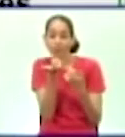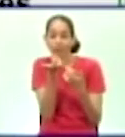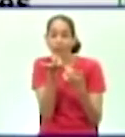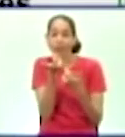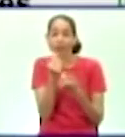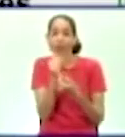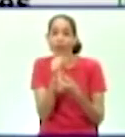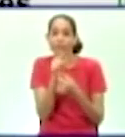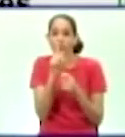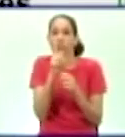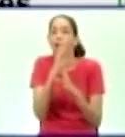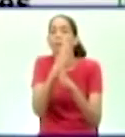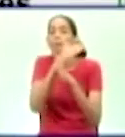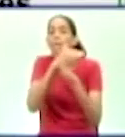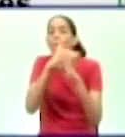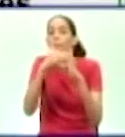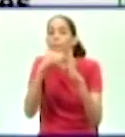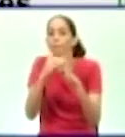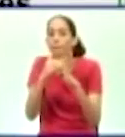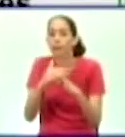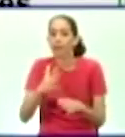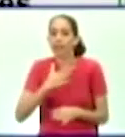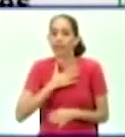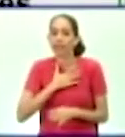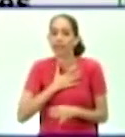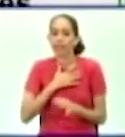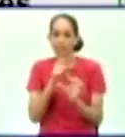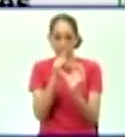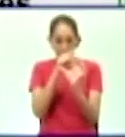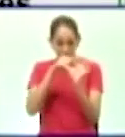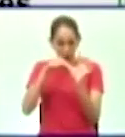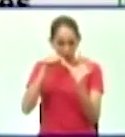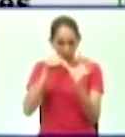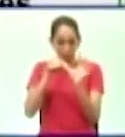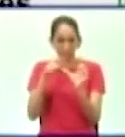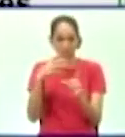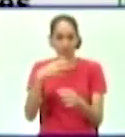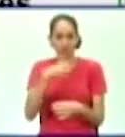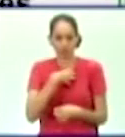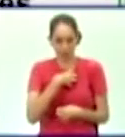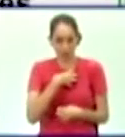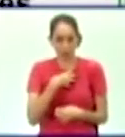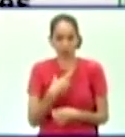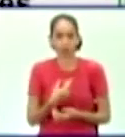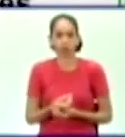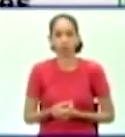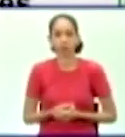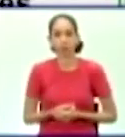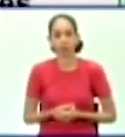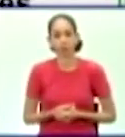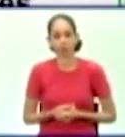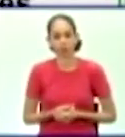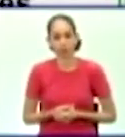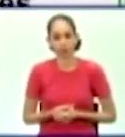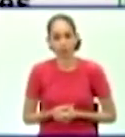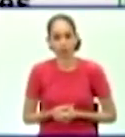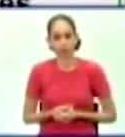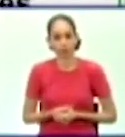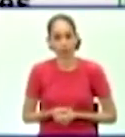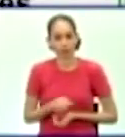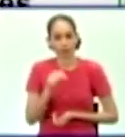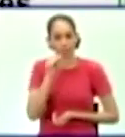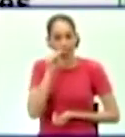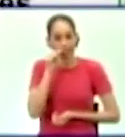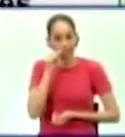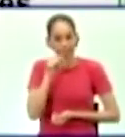a la mitad de su arco correspondiente. Bien, Y te acuerdas que cuando ese arco